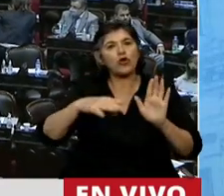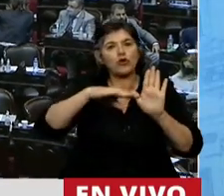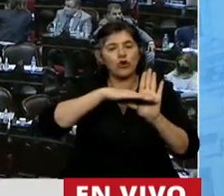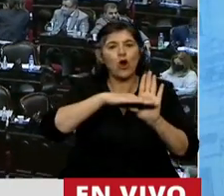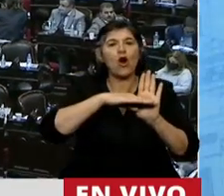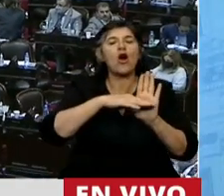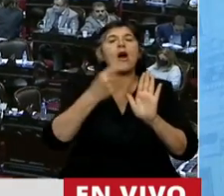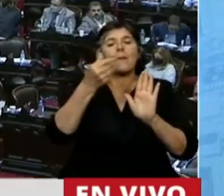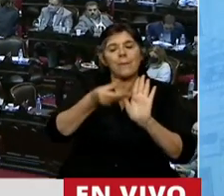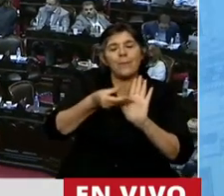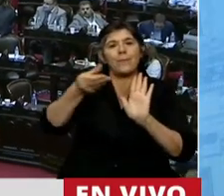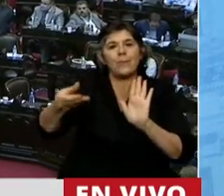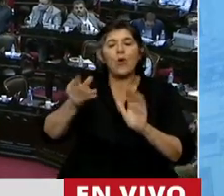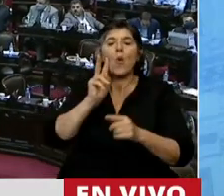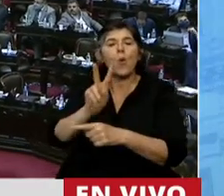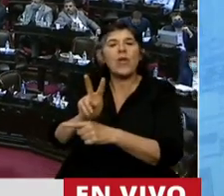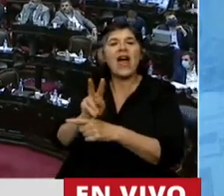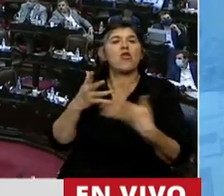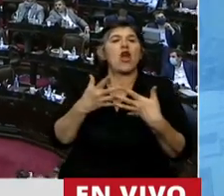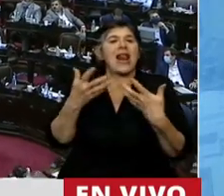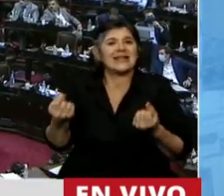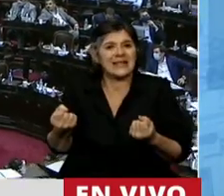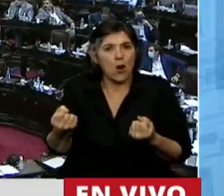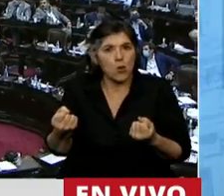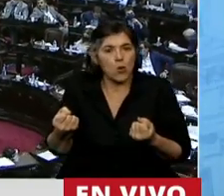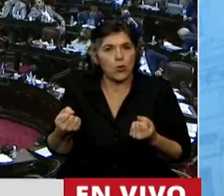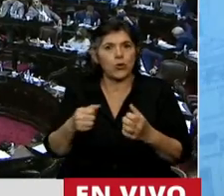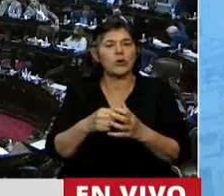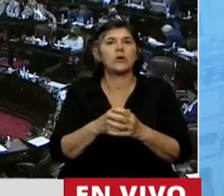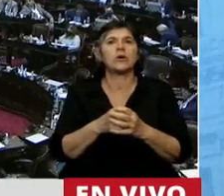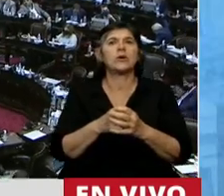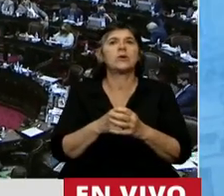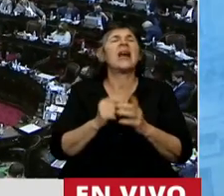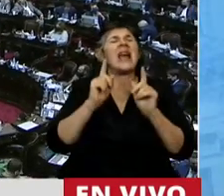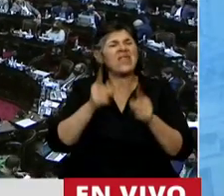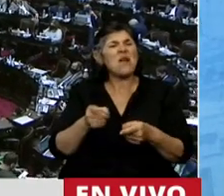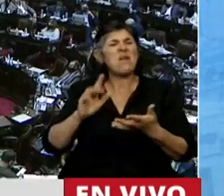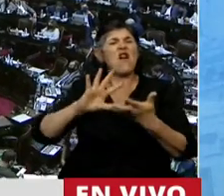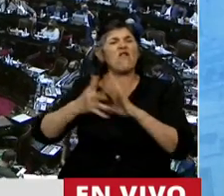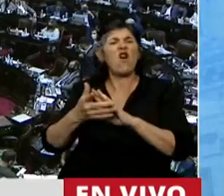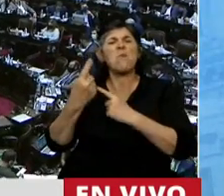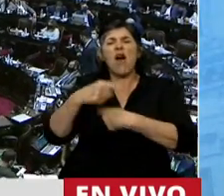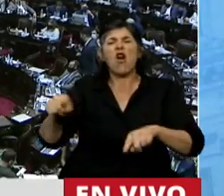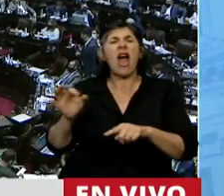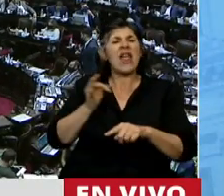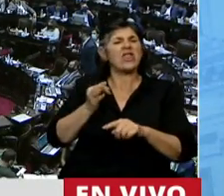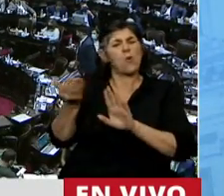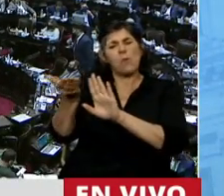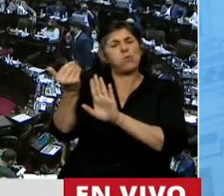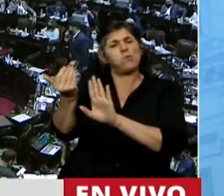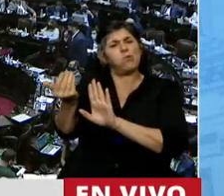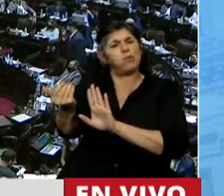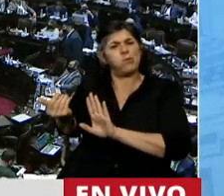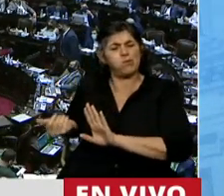el cuidado de la salud y también quita todo lo que tiene que ver con las antigüedades esto es fundamental y también es